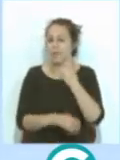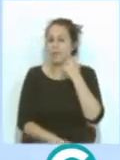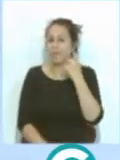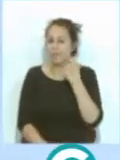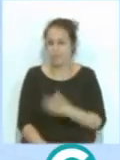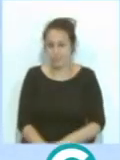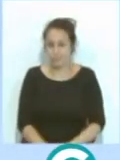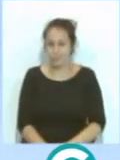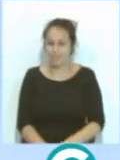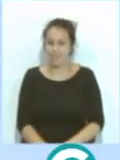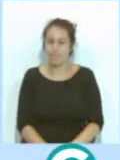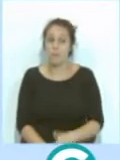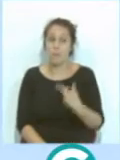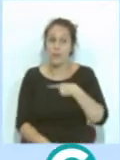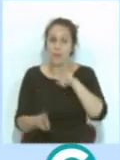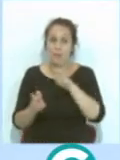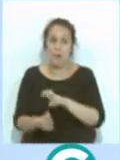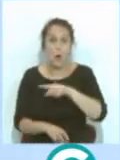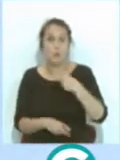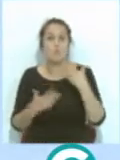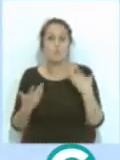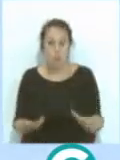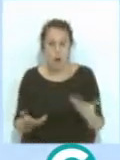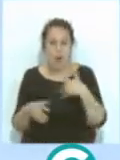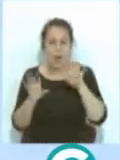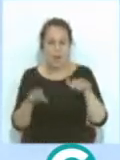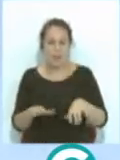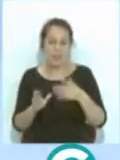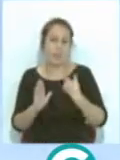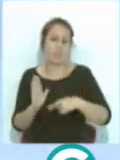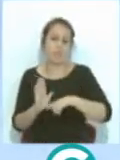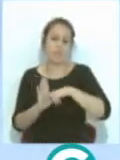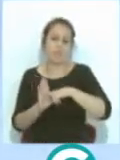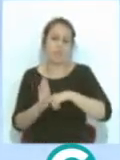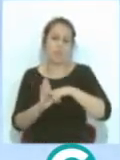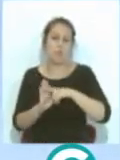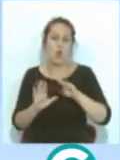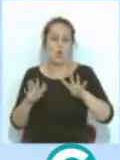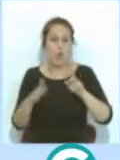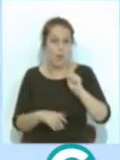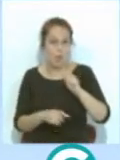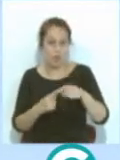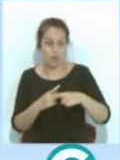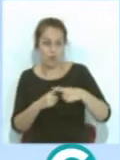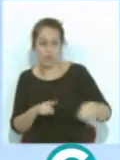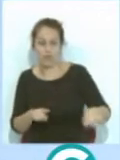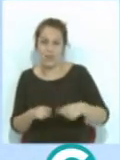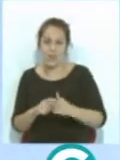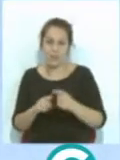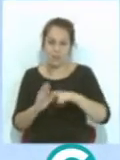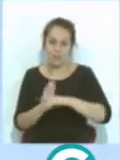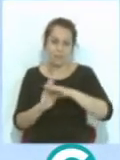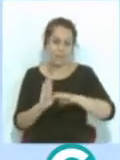también ese otro tema, ese segundo tema. El Cádiz está en una posición muy ventajosa, a 9 puntos de los puestos